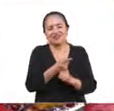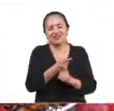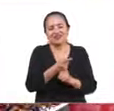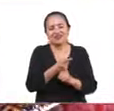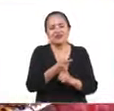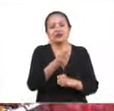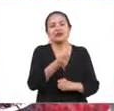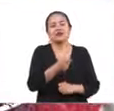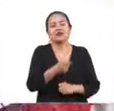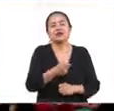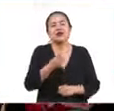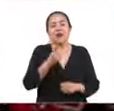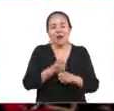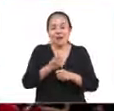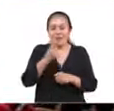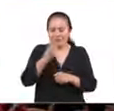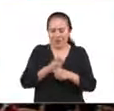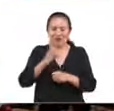el